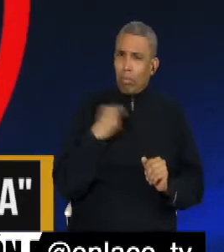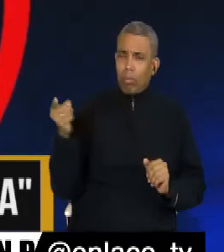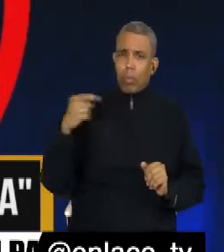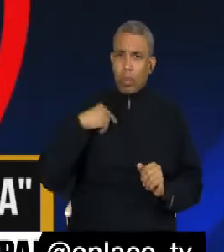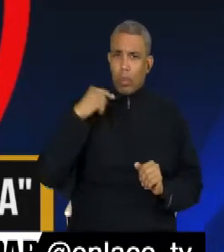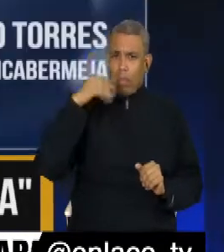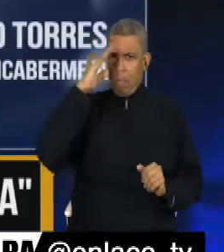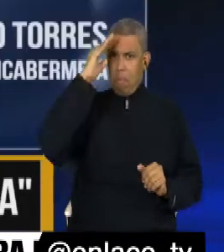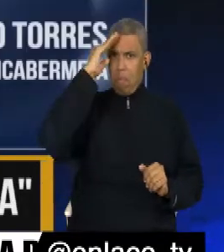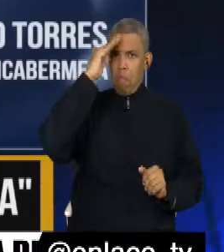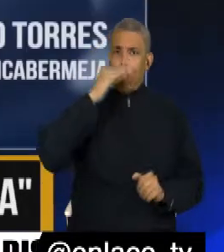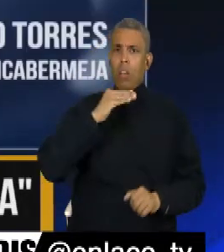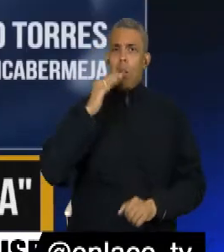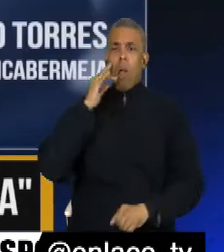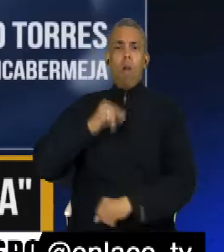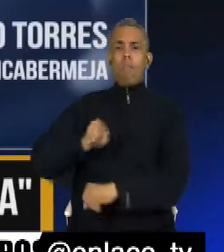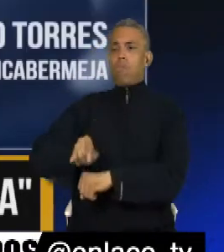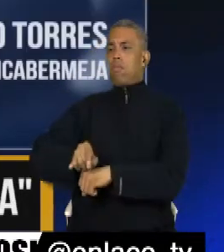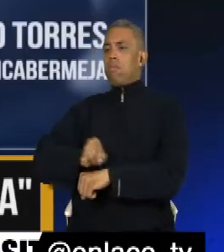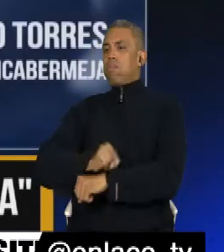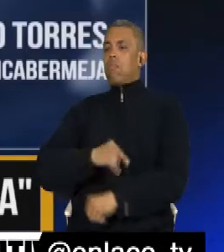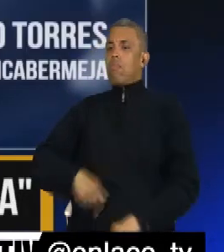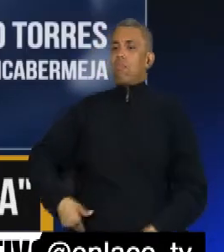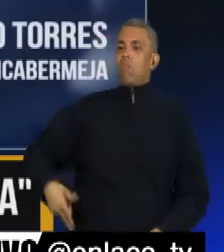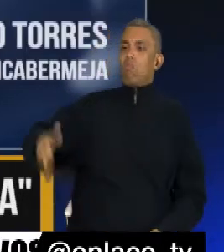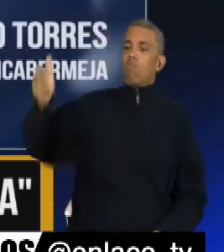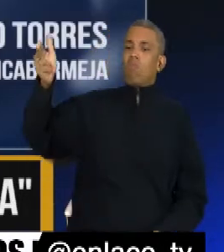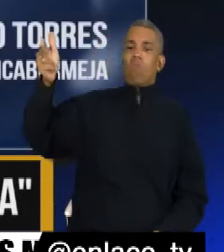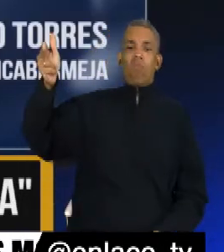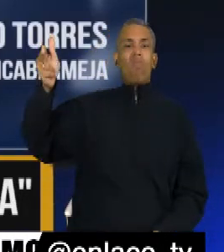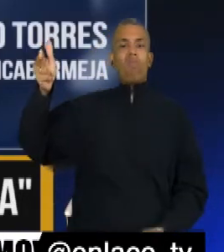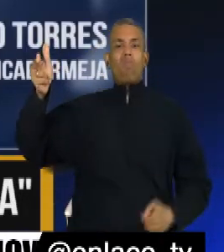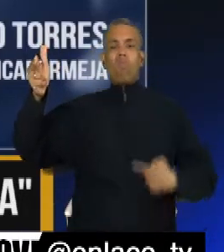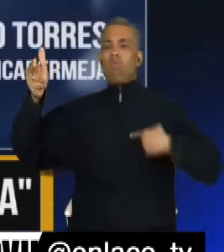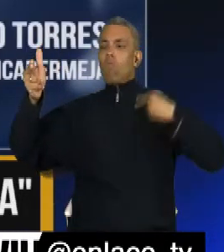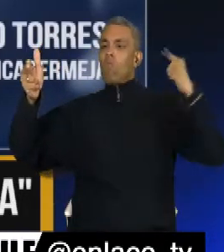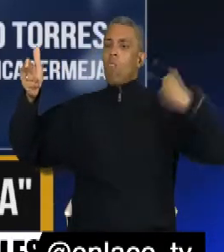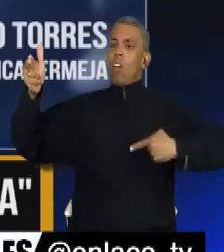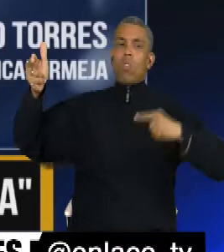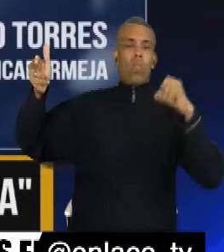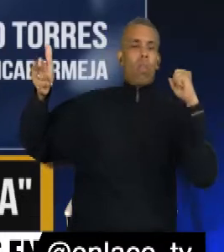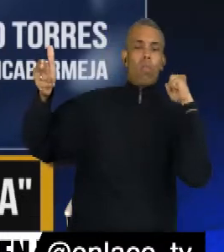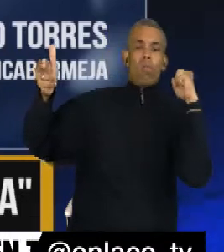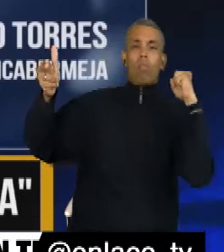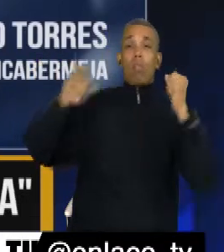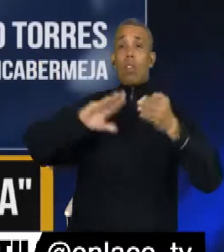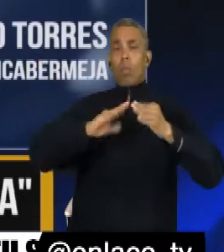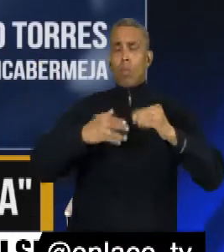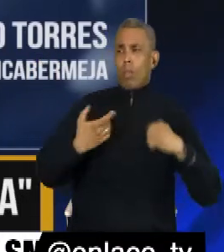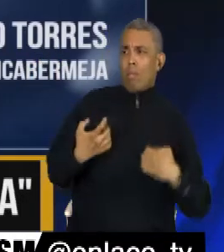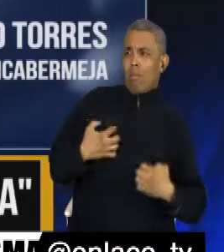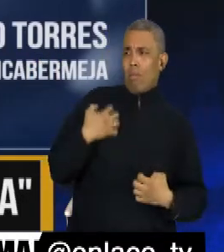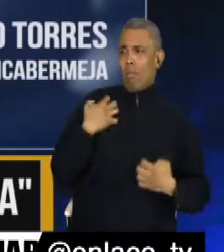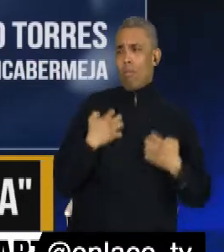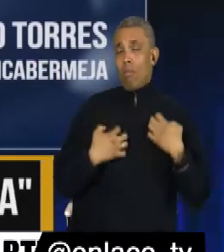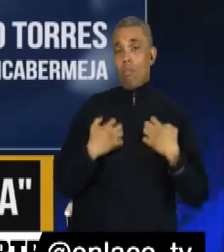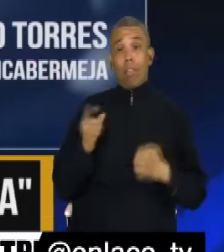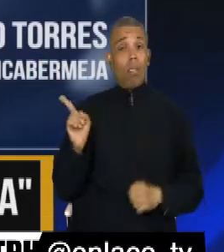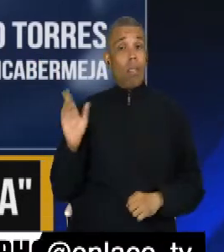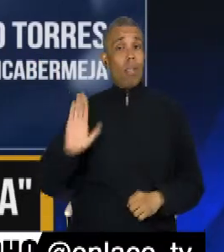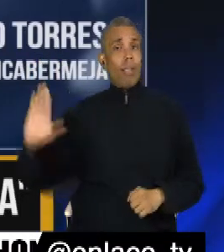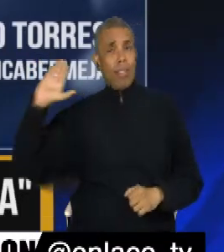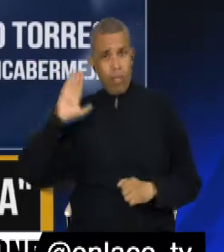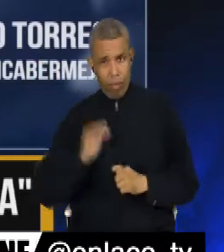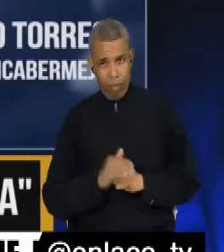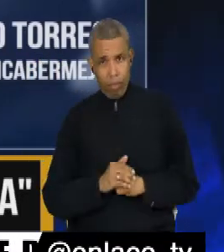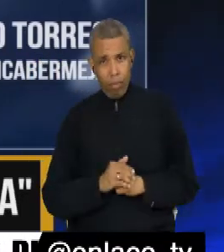vigilante informal. Importante pues señalar que bajo una figura aparentemente de vigilante de cuadra, se estaba generando